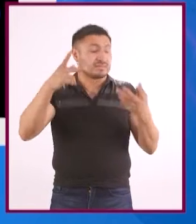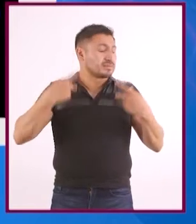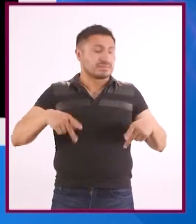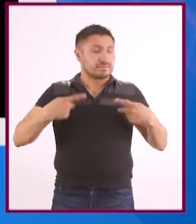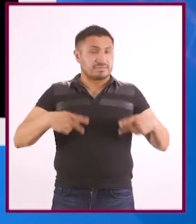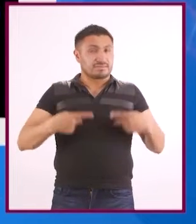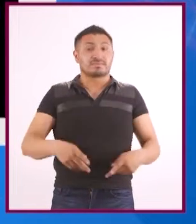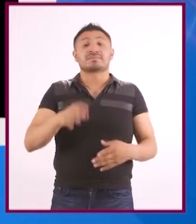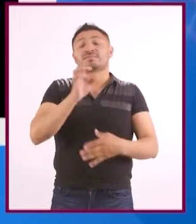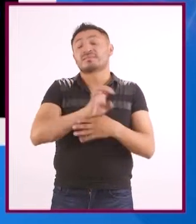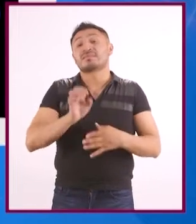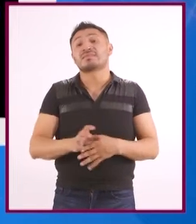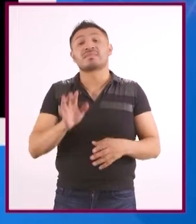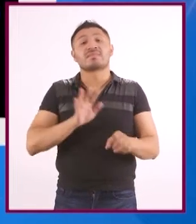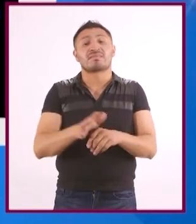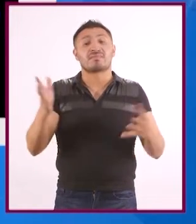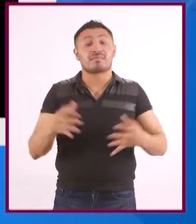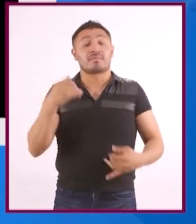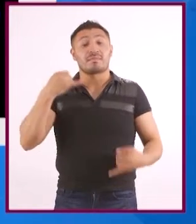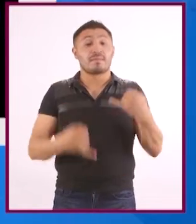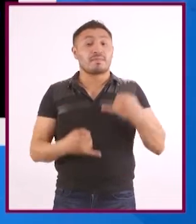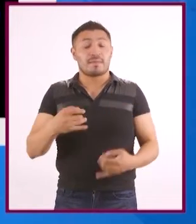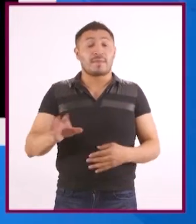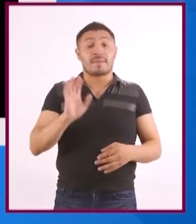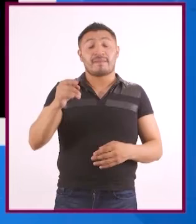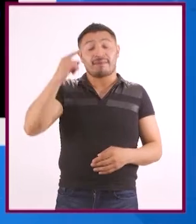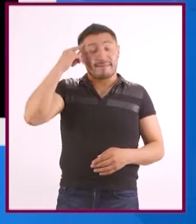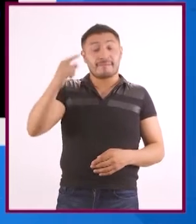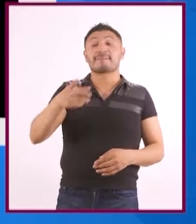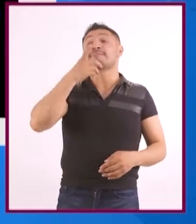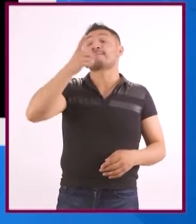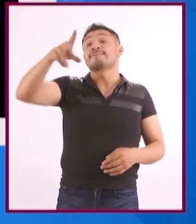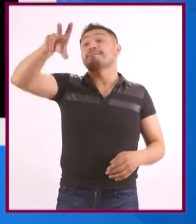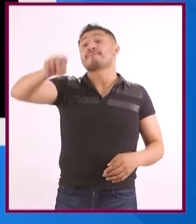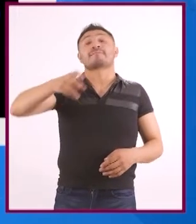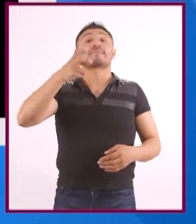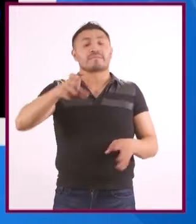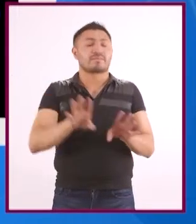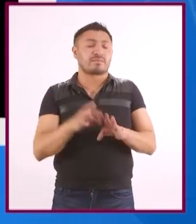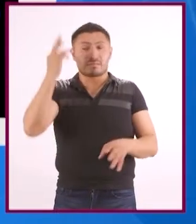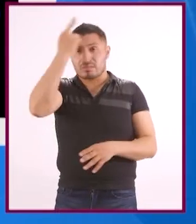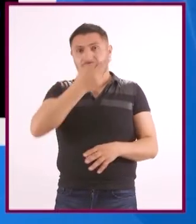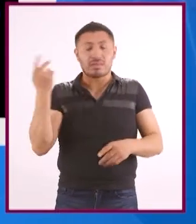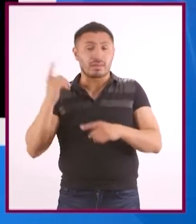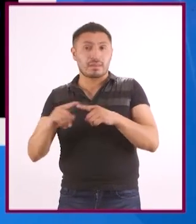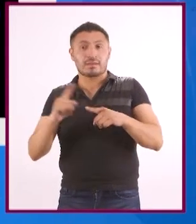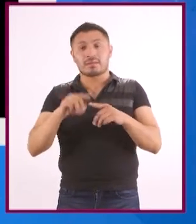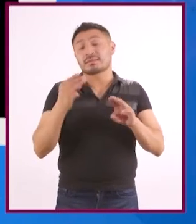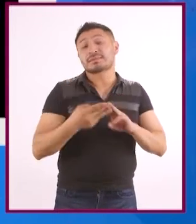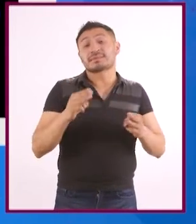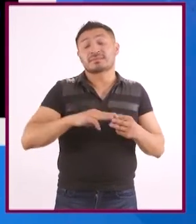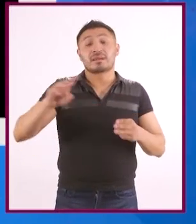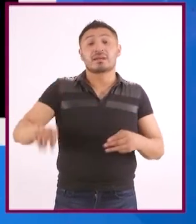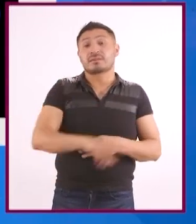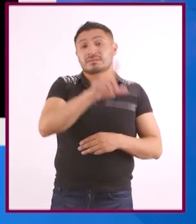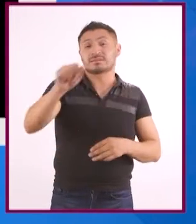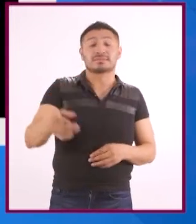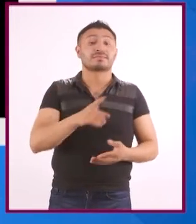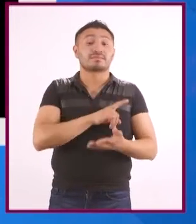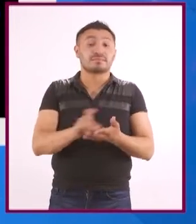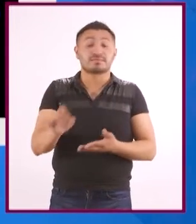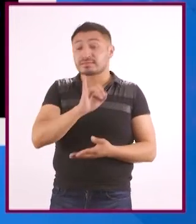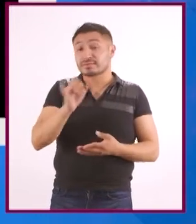hace un juez cuando lo llega a un caso de objeción de conciencia es analizar estas diferentes razones y después pues decidir